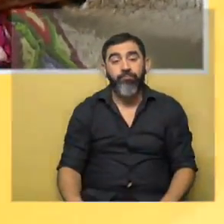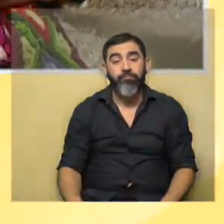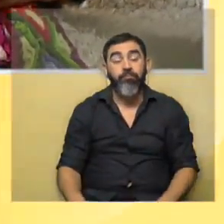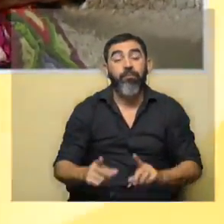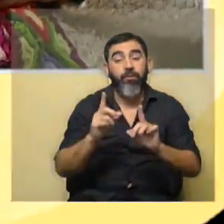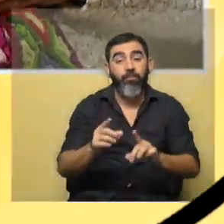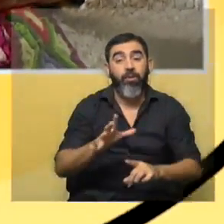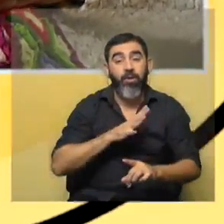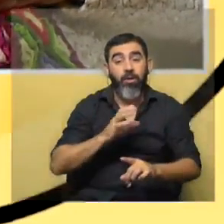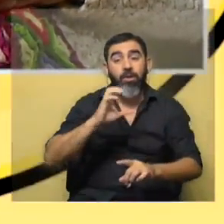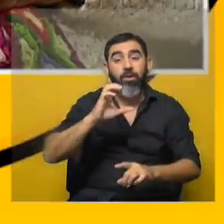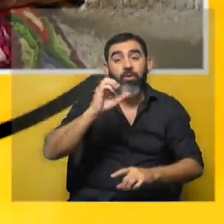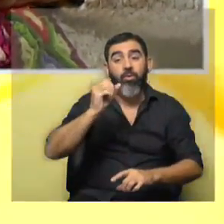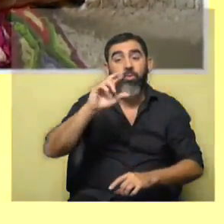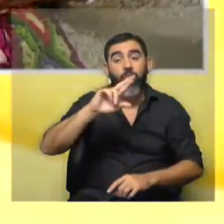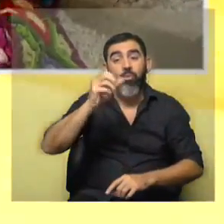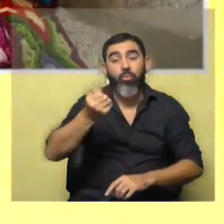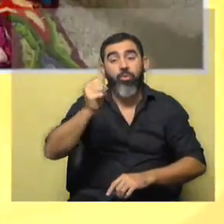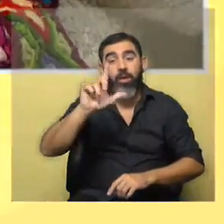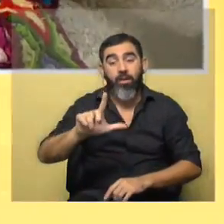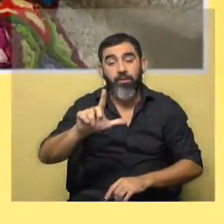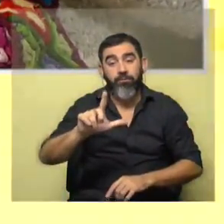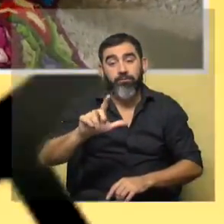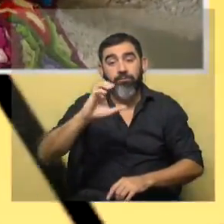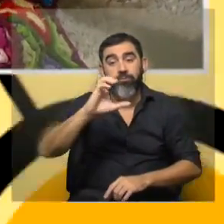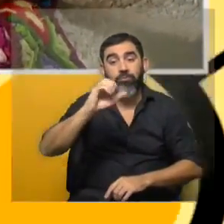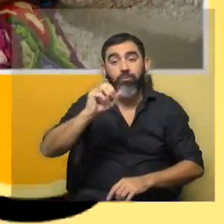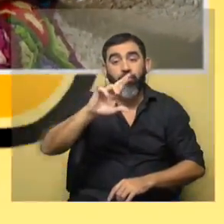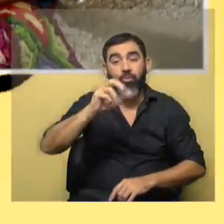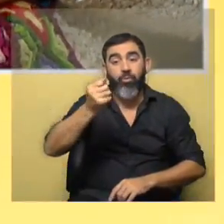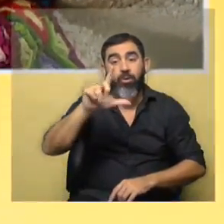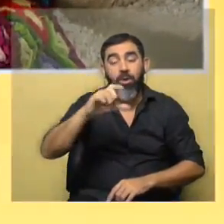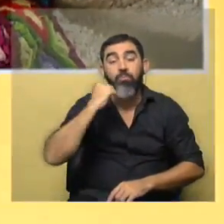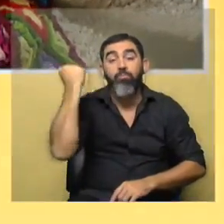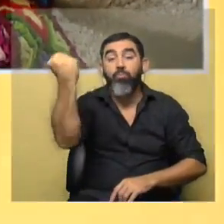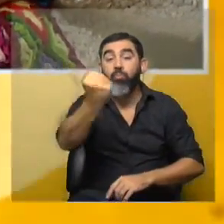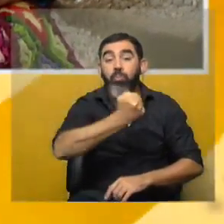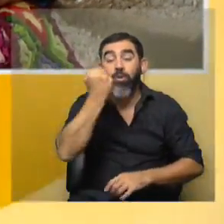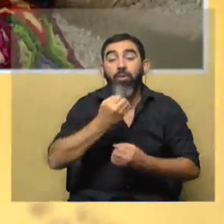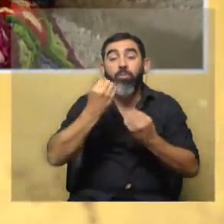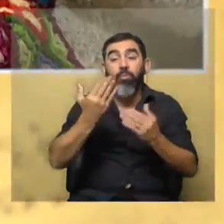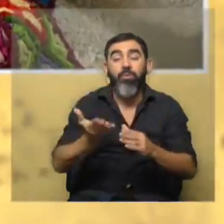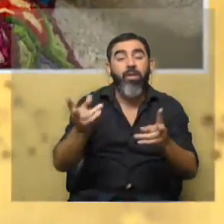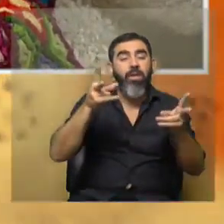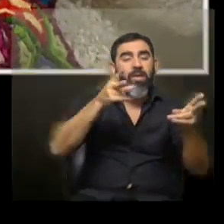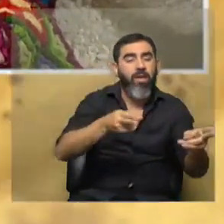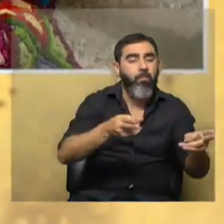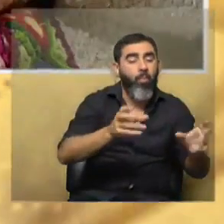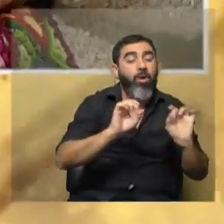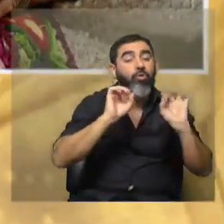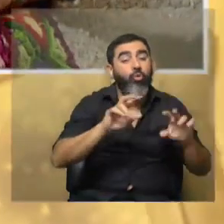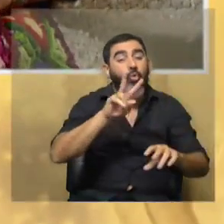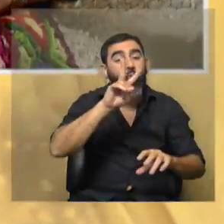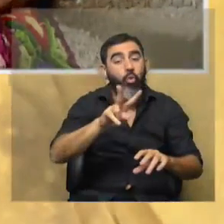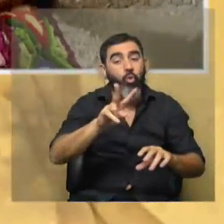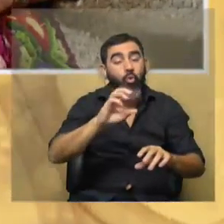hay corales, que son corales importantísimos porque en el Paleozoico habían solamente dos